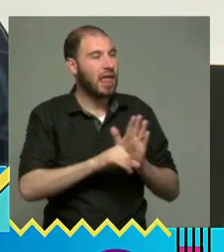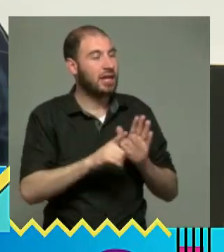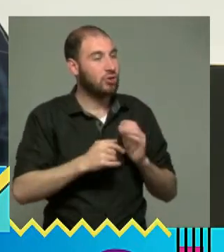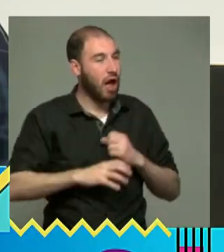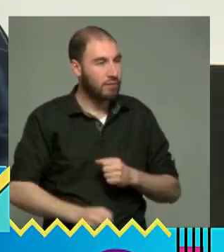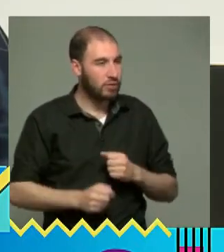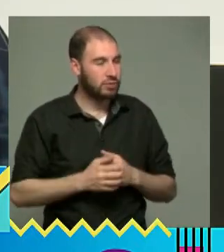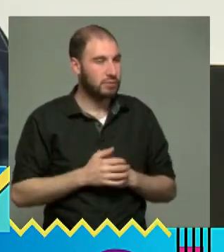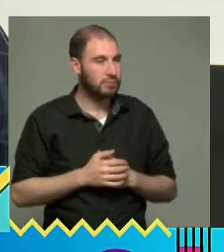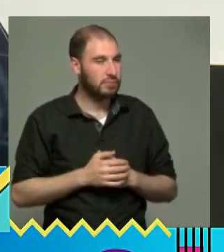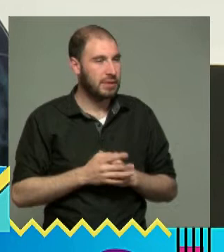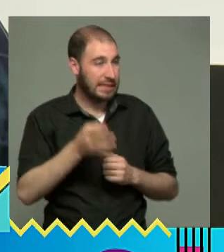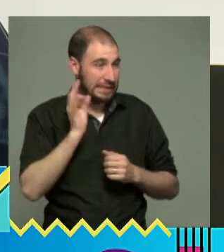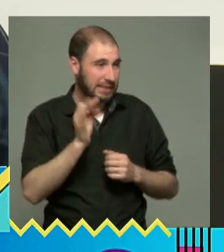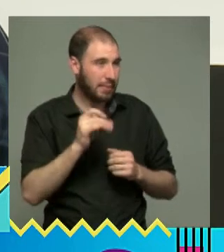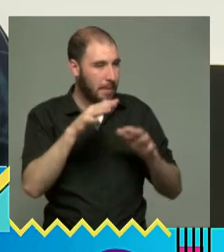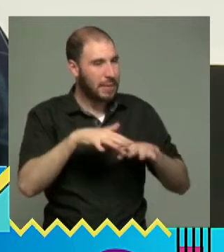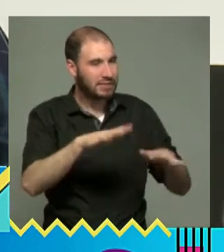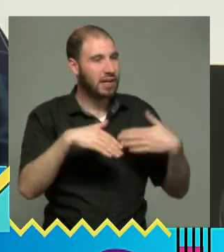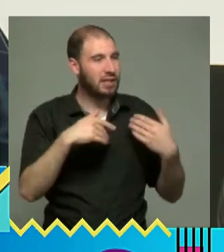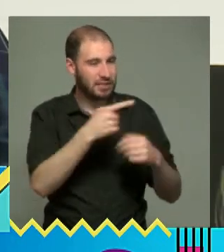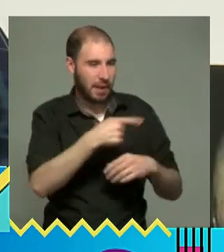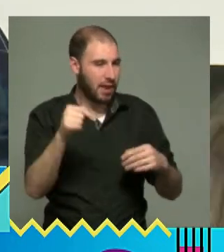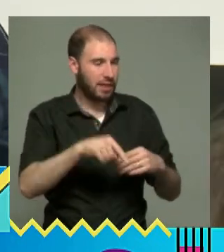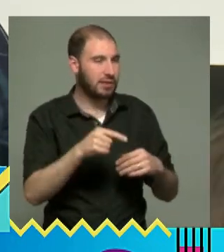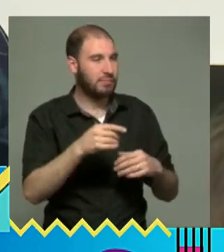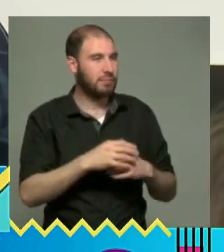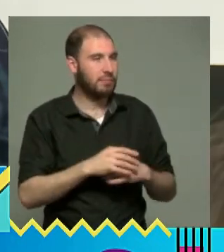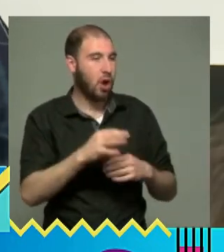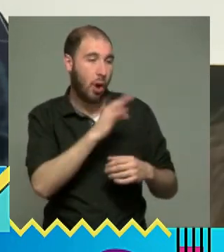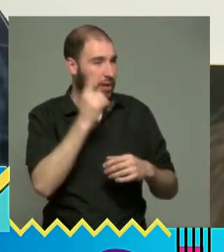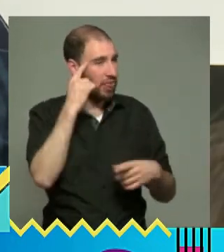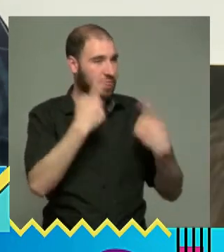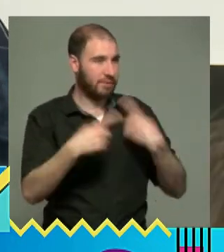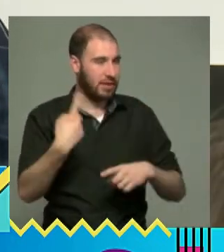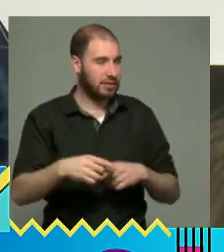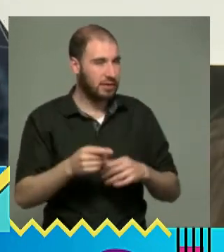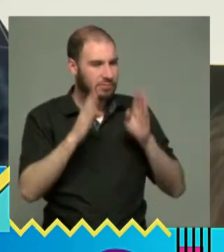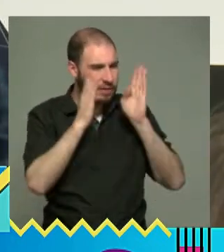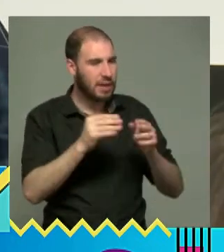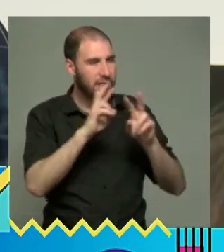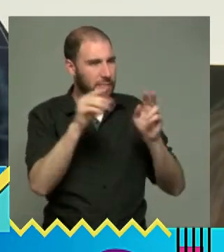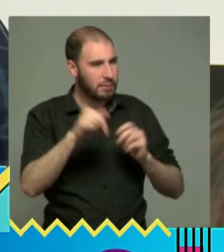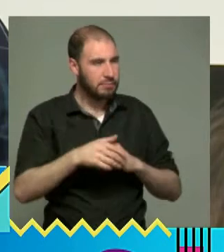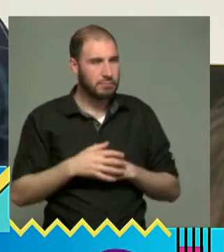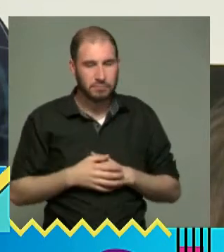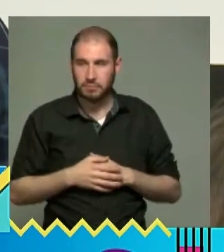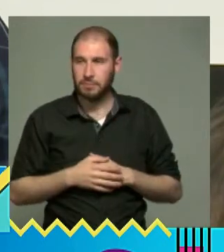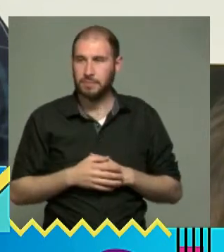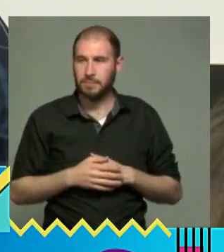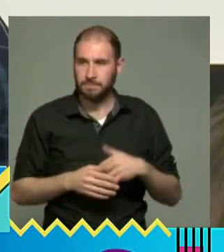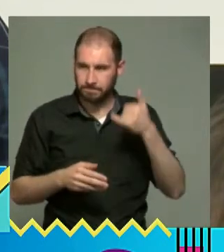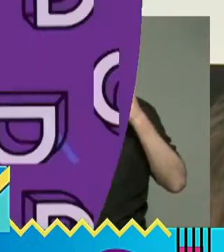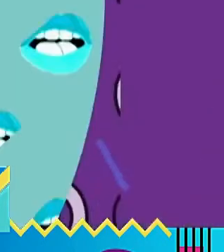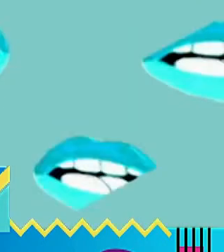del aborto, sabiendo que bueno, hubieron marchas a lo largo de la semana con distintas miradas o distintos ejes en cuanto a la temática.